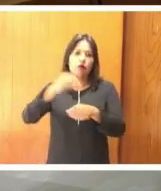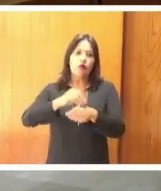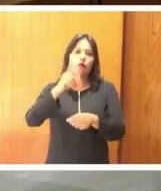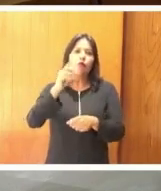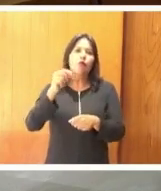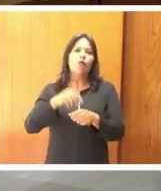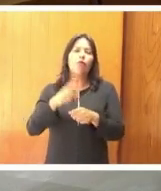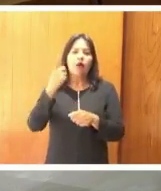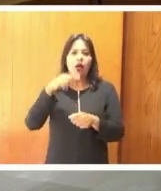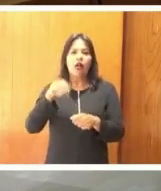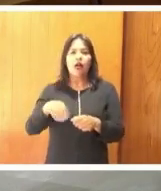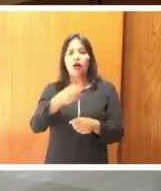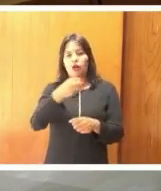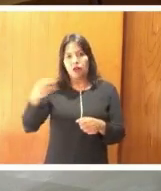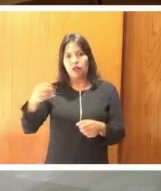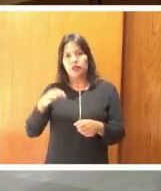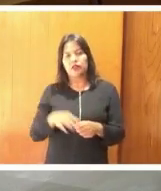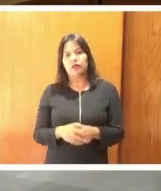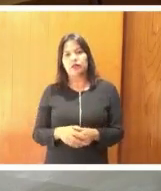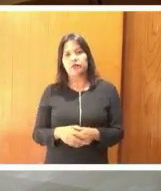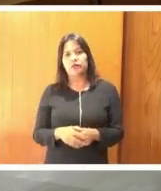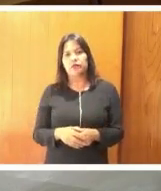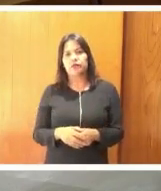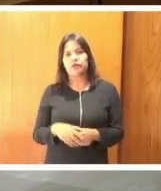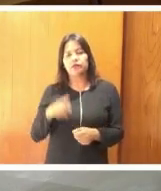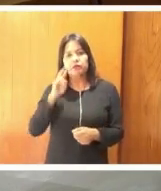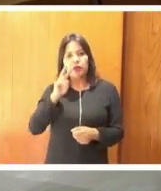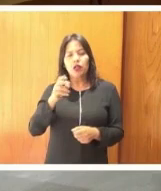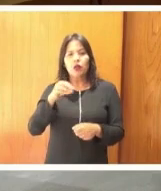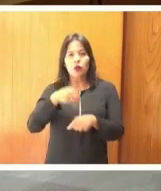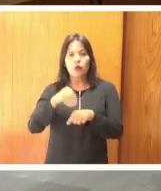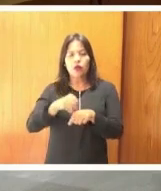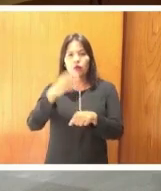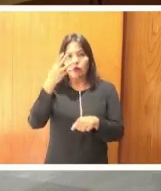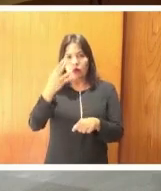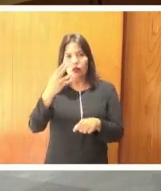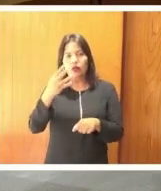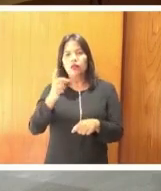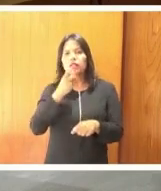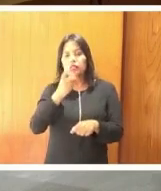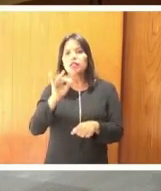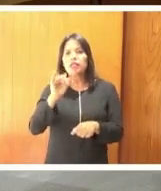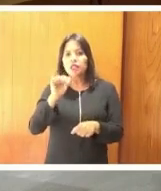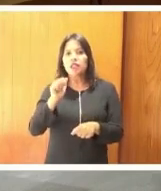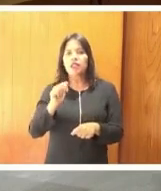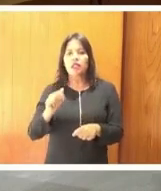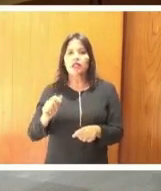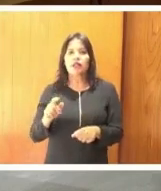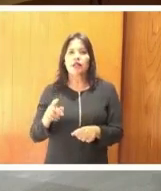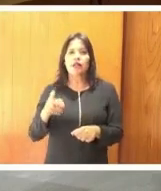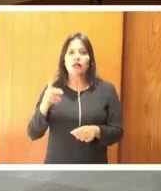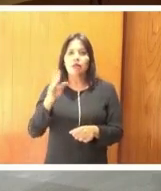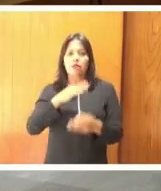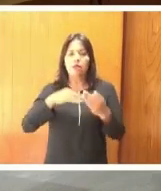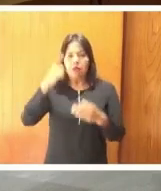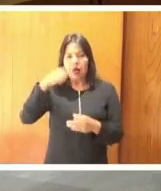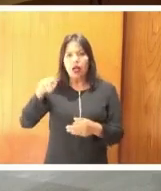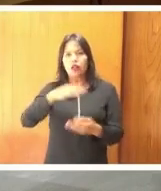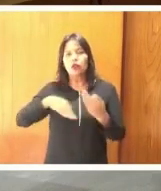que es el siguiente. Como punto 4, la aprobación de la convocatoria para el primer concurso de